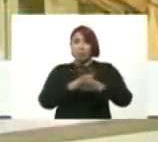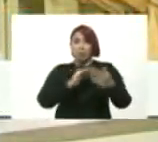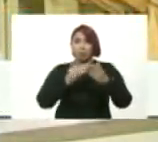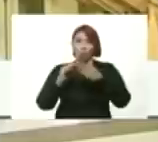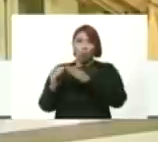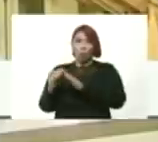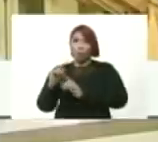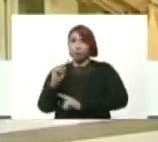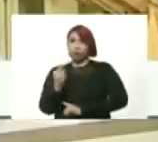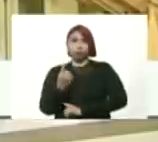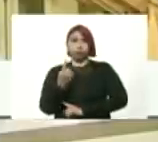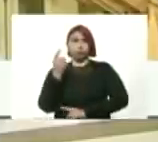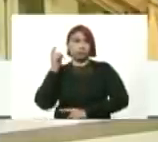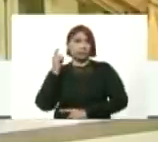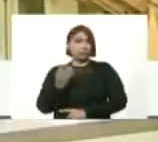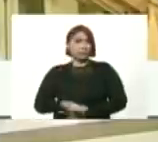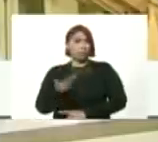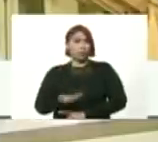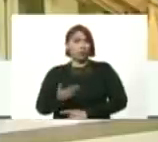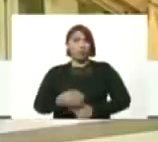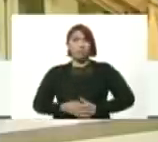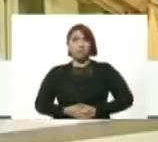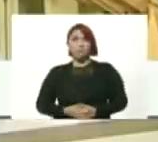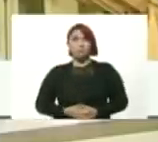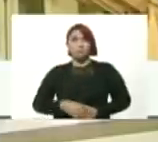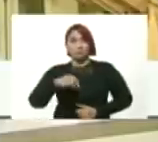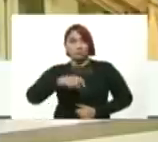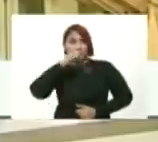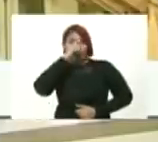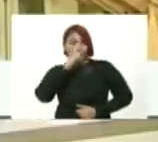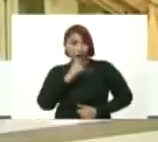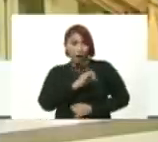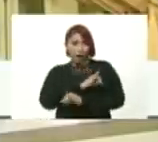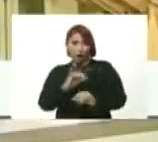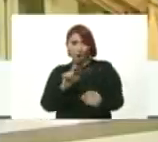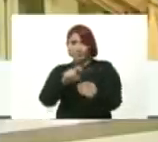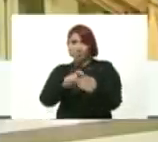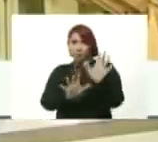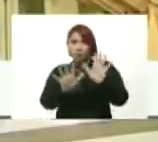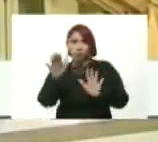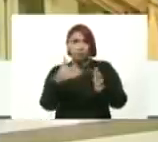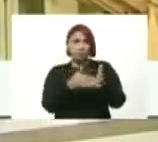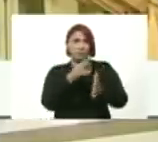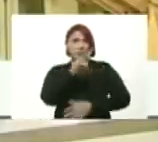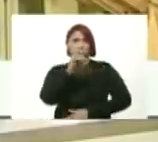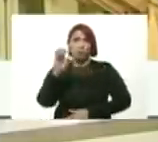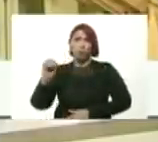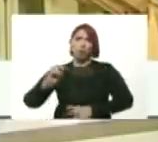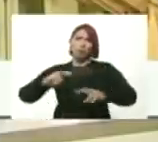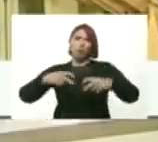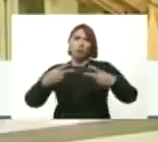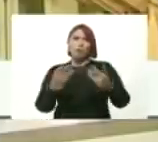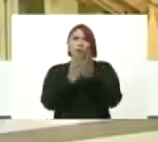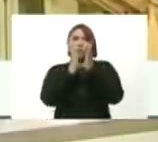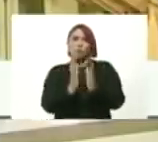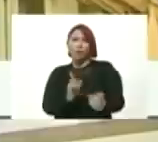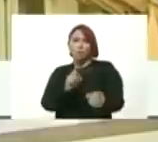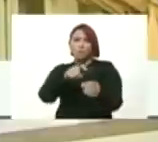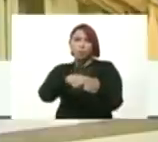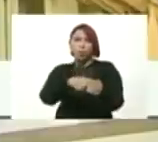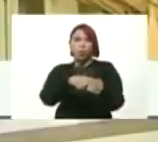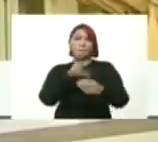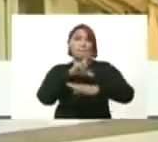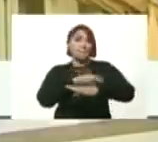prioritaria este año estamos ingresando 15 mil 200 nuevos estudiantes a la medicina